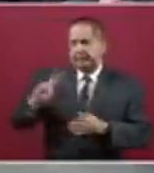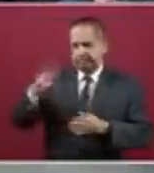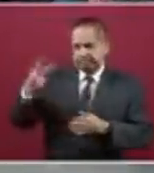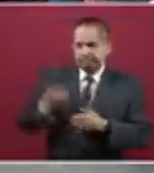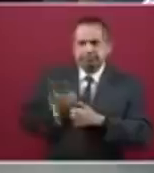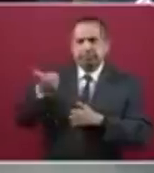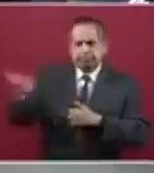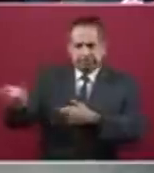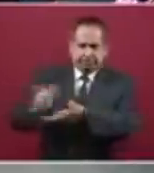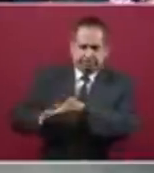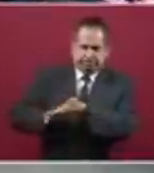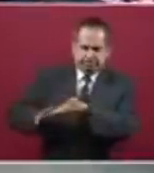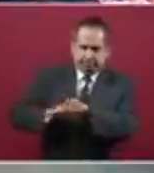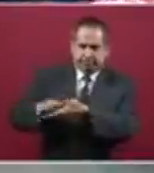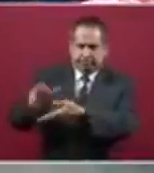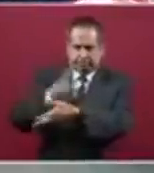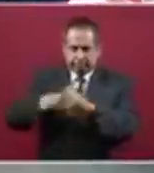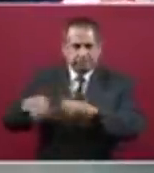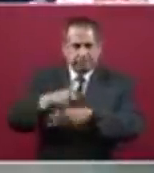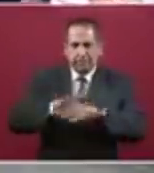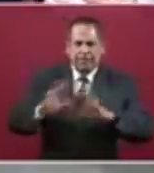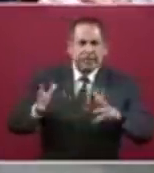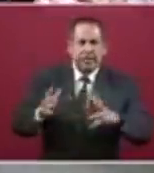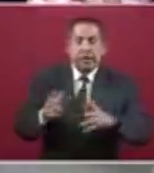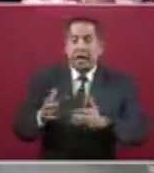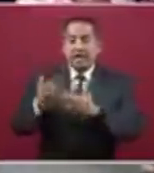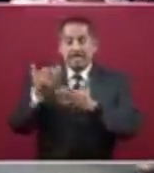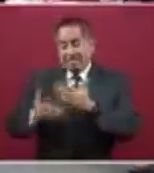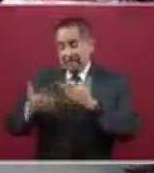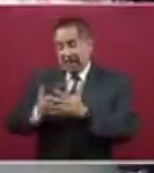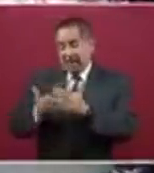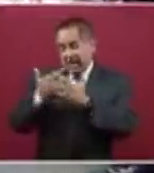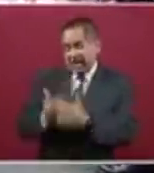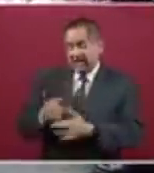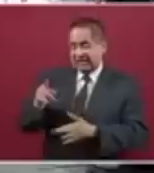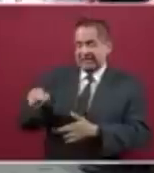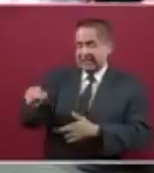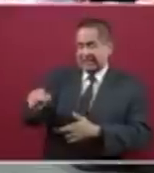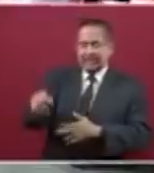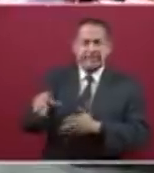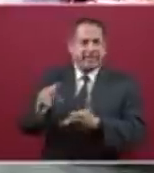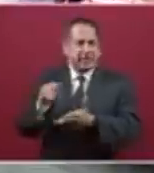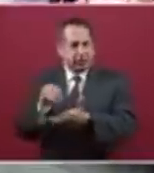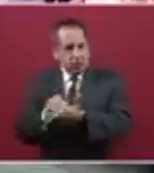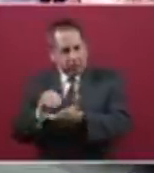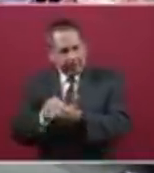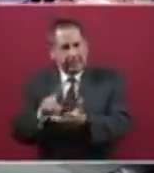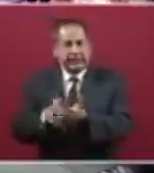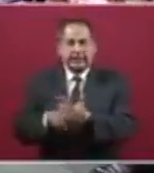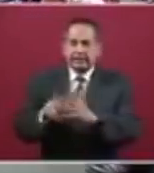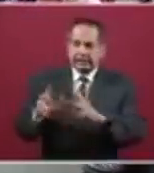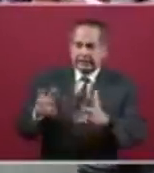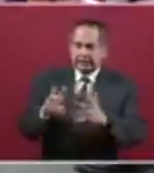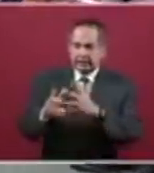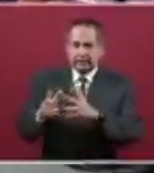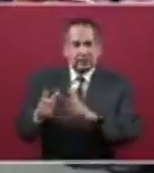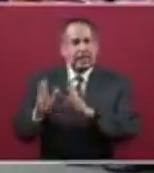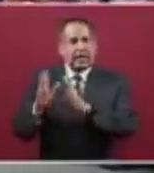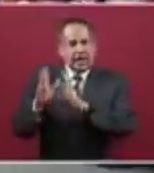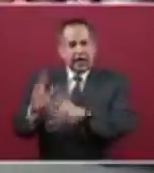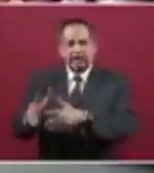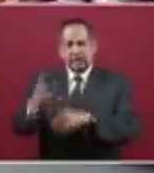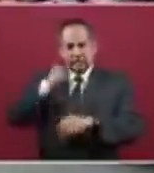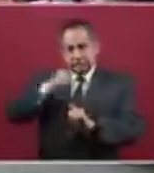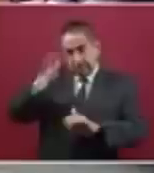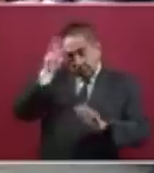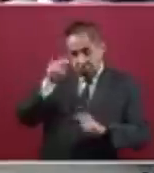inversionistas. El monto restante seguirá operando en sus condiciones